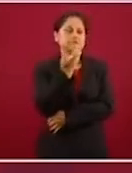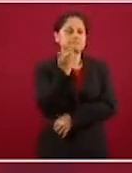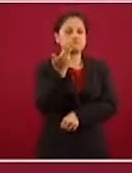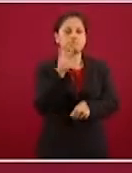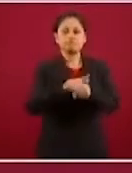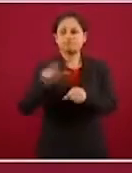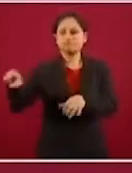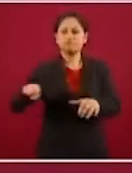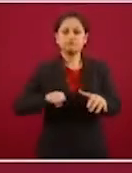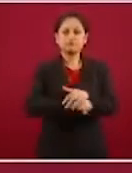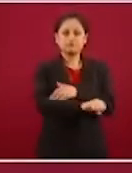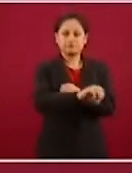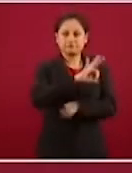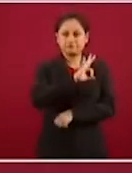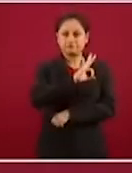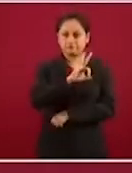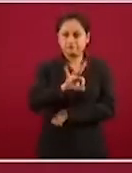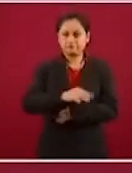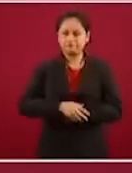Entonces,